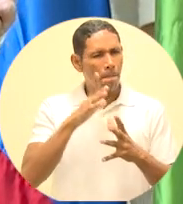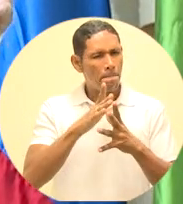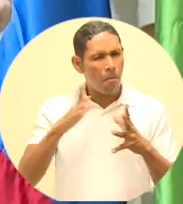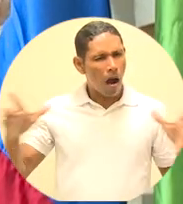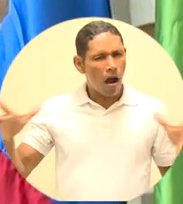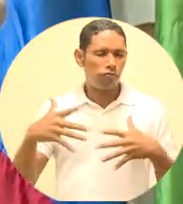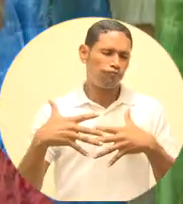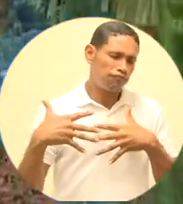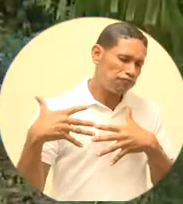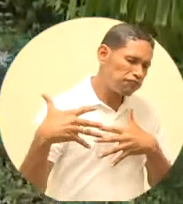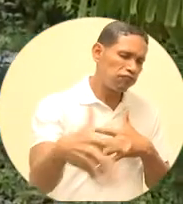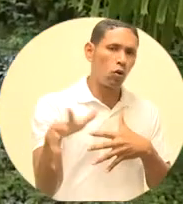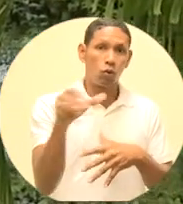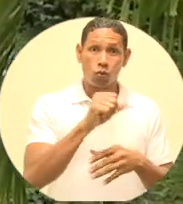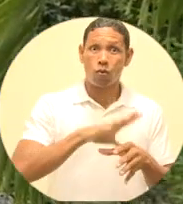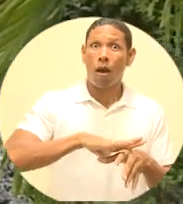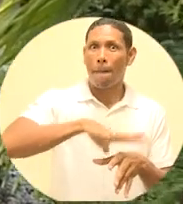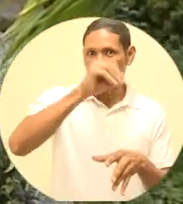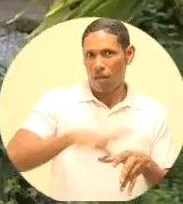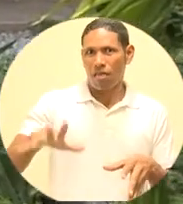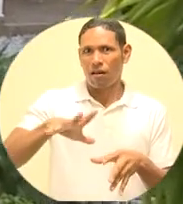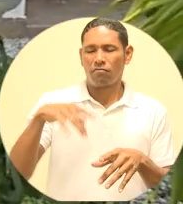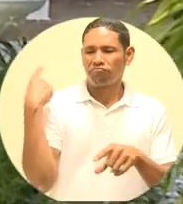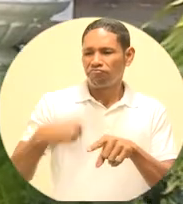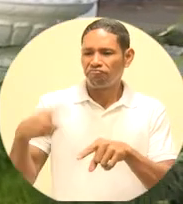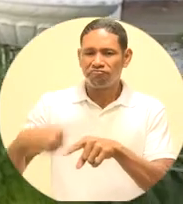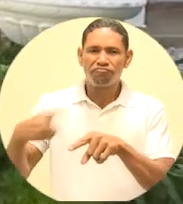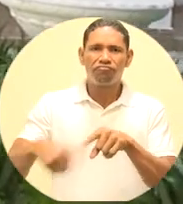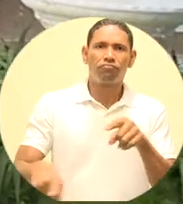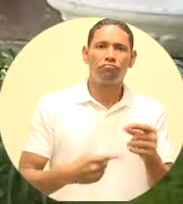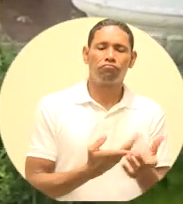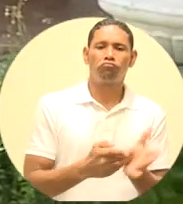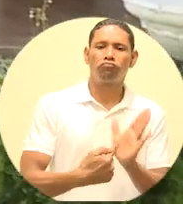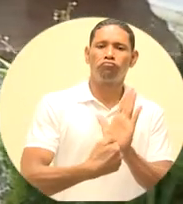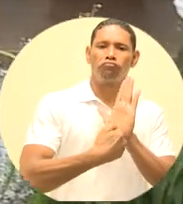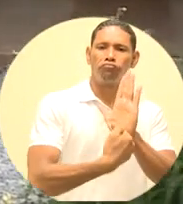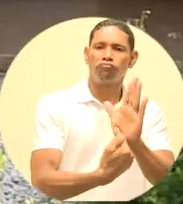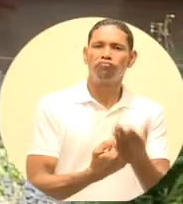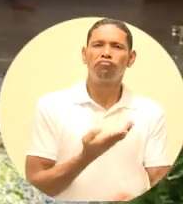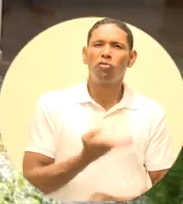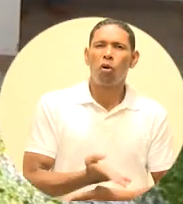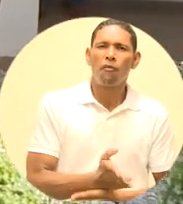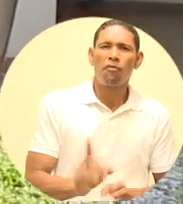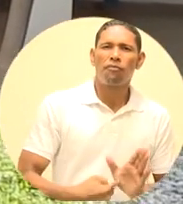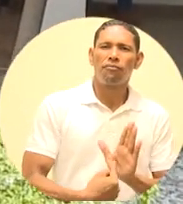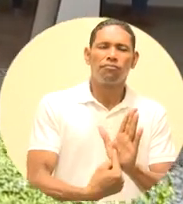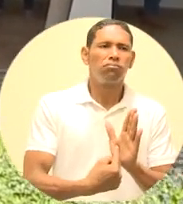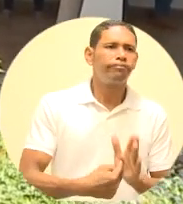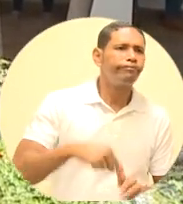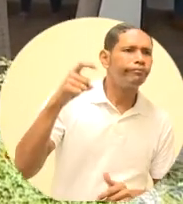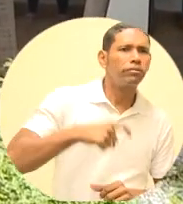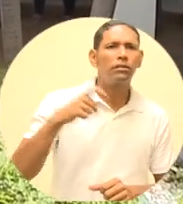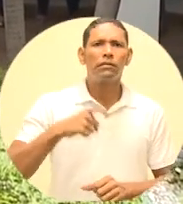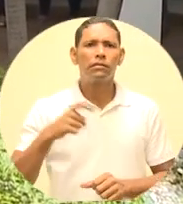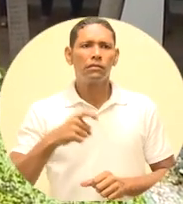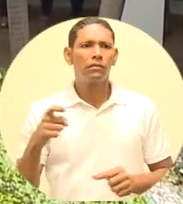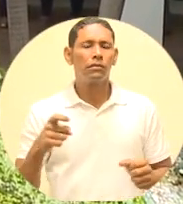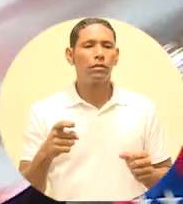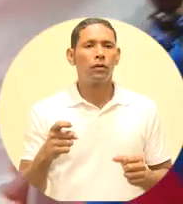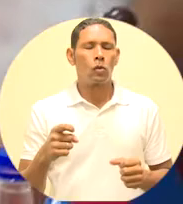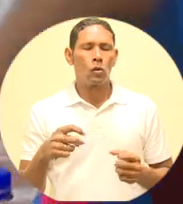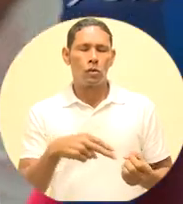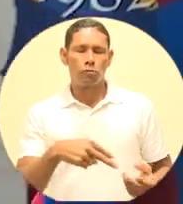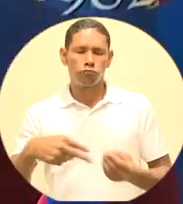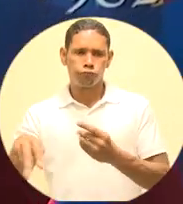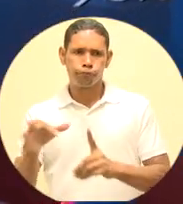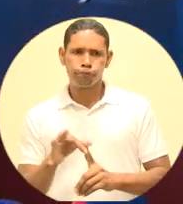del departamento del Magdalena, con una oferta académica que dé cuenta de las apuestas del territorio, de las necesidades de la población